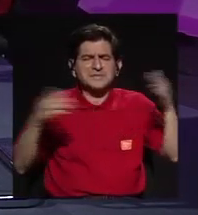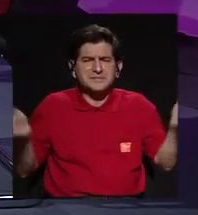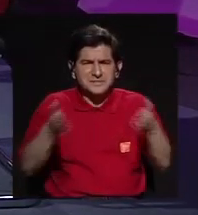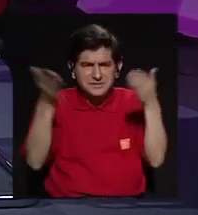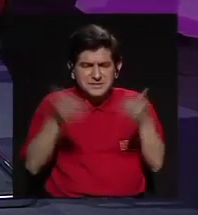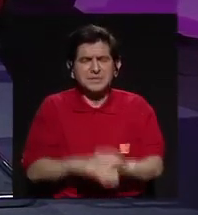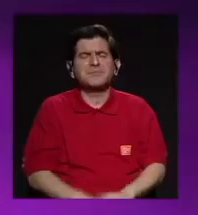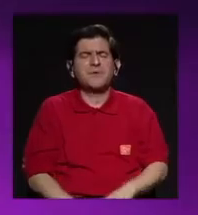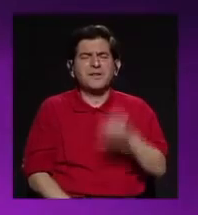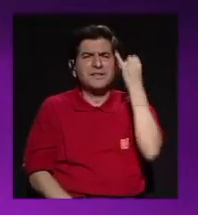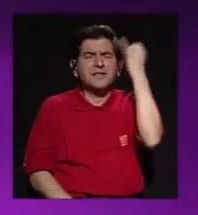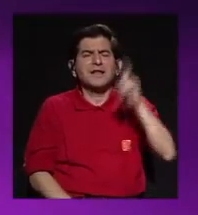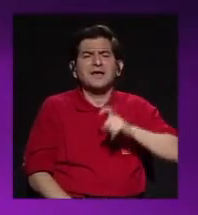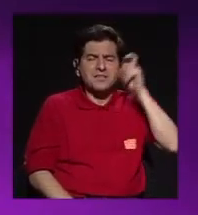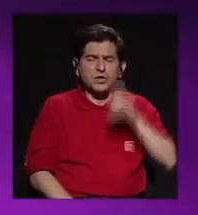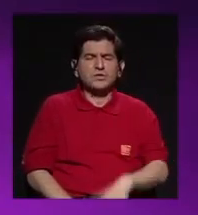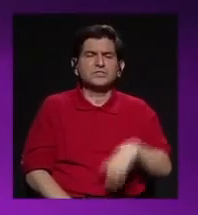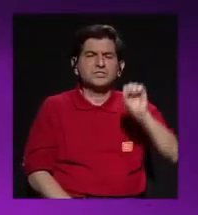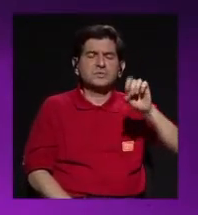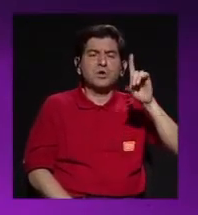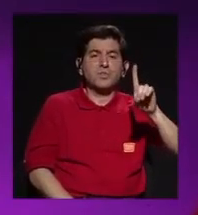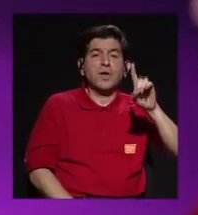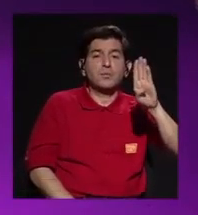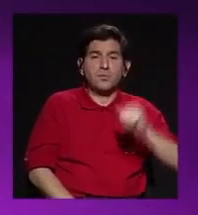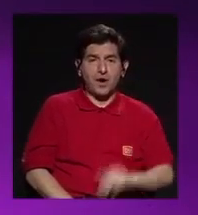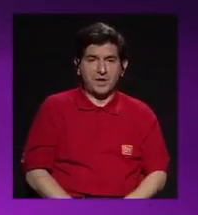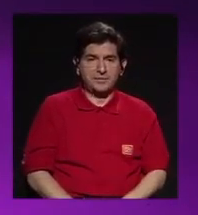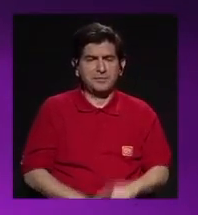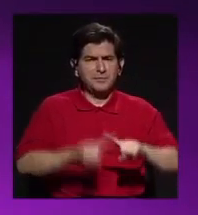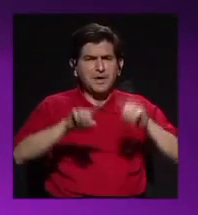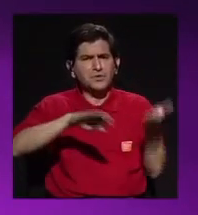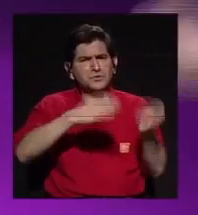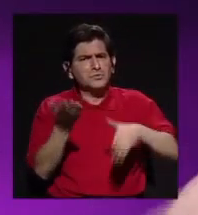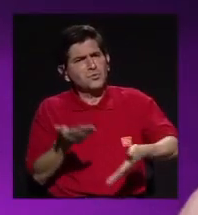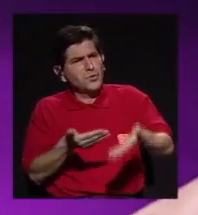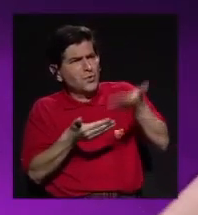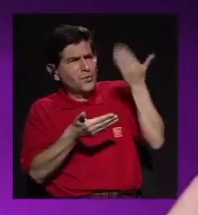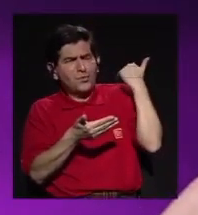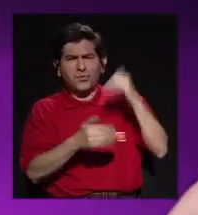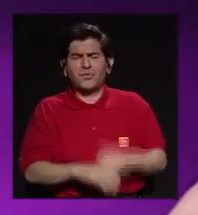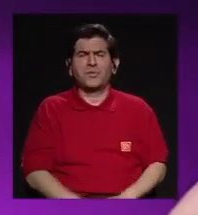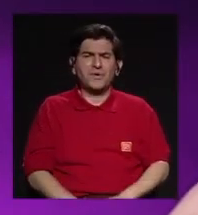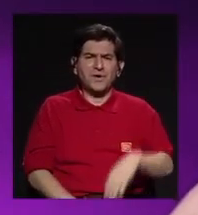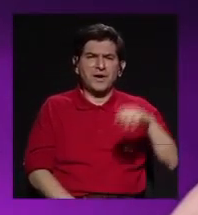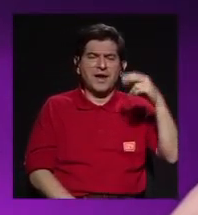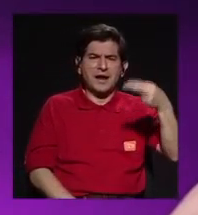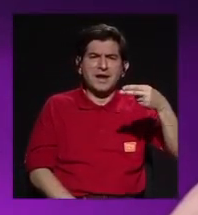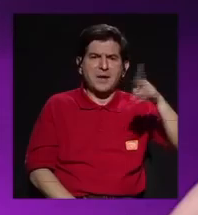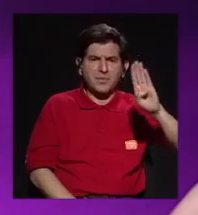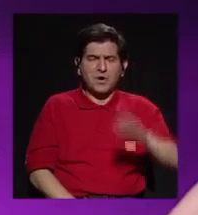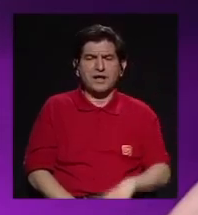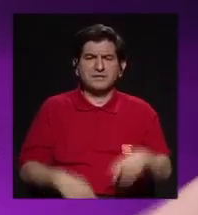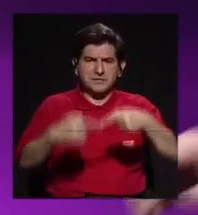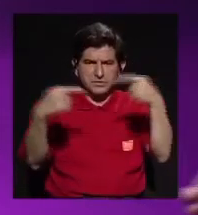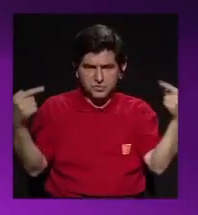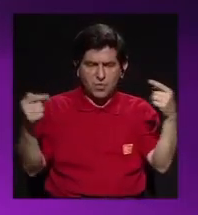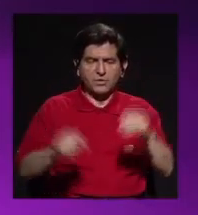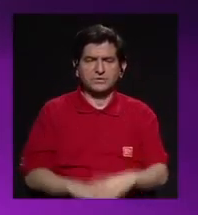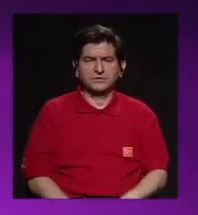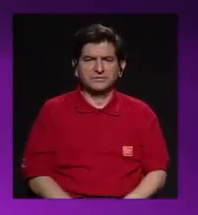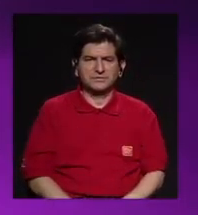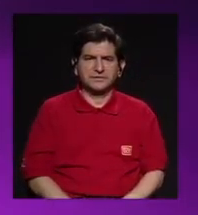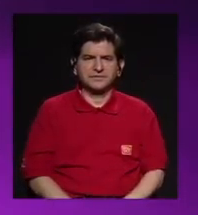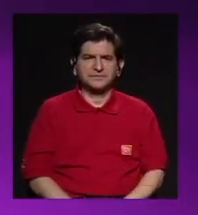Simone de Beauvoir. Seguro, pero ya se murió hace mucho. Hernán Bogantes dice que está en contra porque